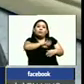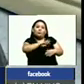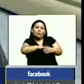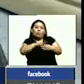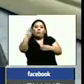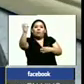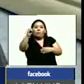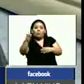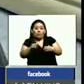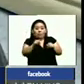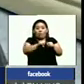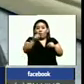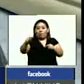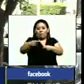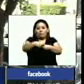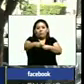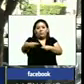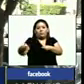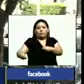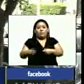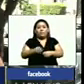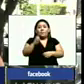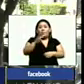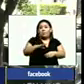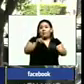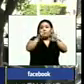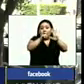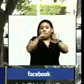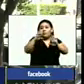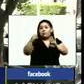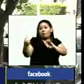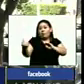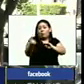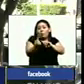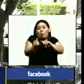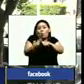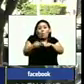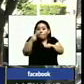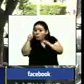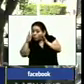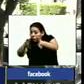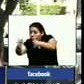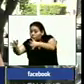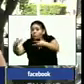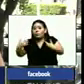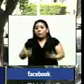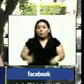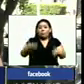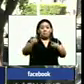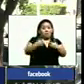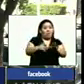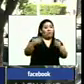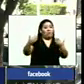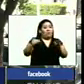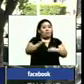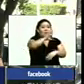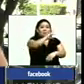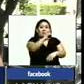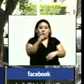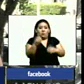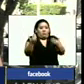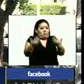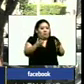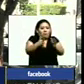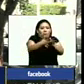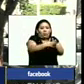Hacia diciembre Alrededor de 60 cuerpos más Han sido encontrados Pero a diferencia De los 514 nombrados Anteriormente